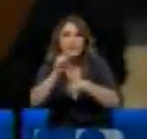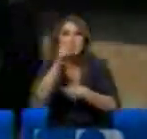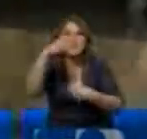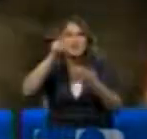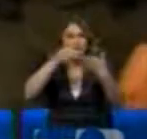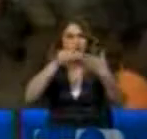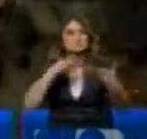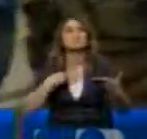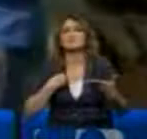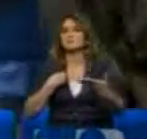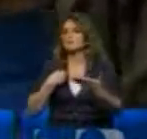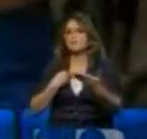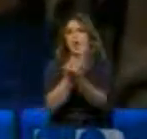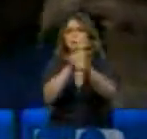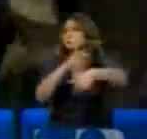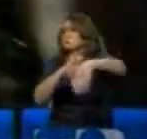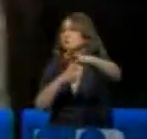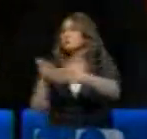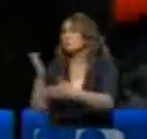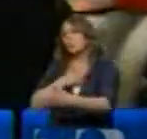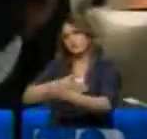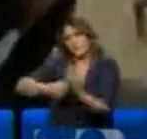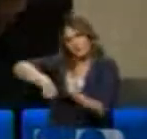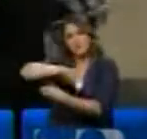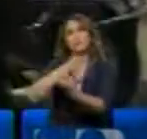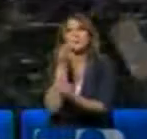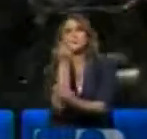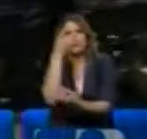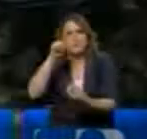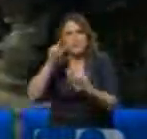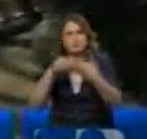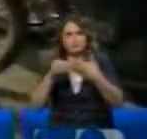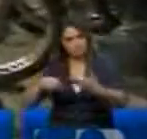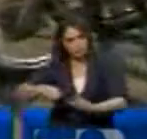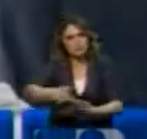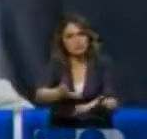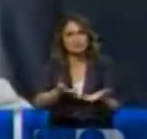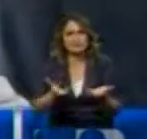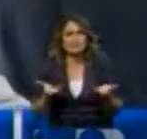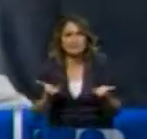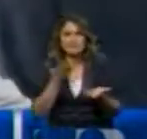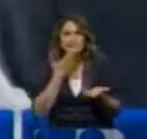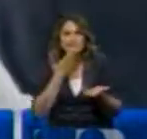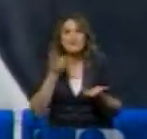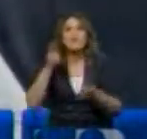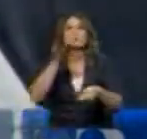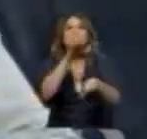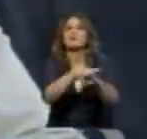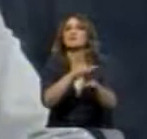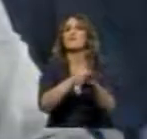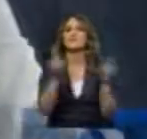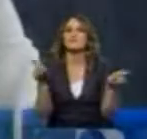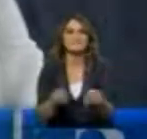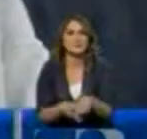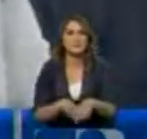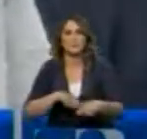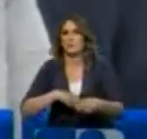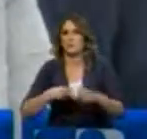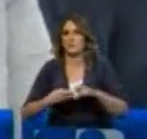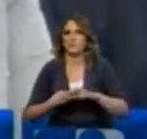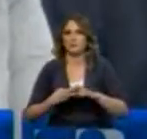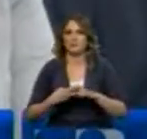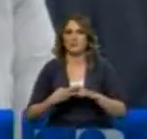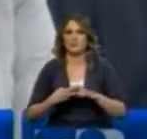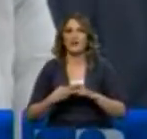sector de Monte Sinaí fueron liberados a las pocas horas por la jueza Tatiana Bellán. Machala, una persona que completaba la